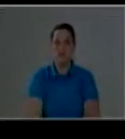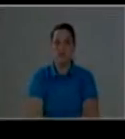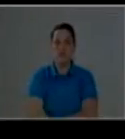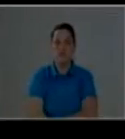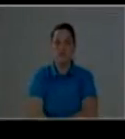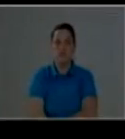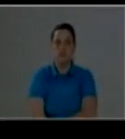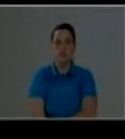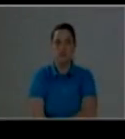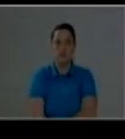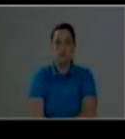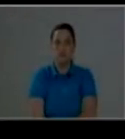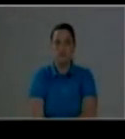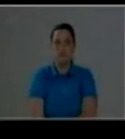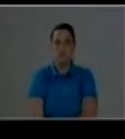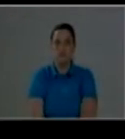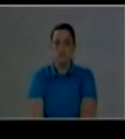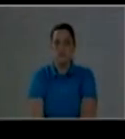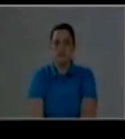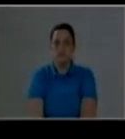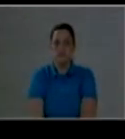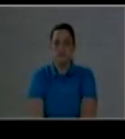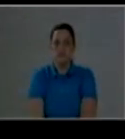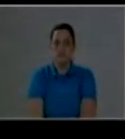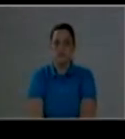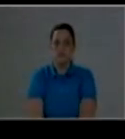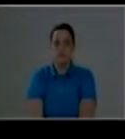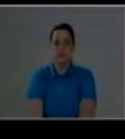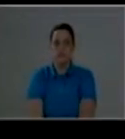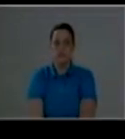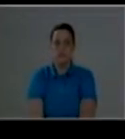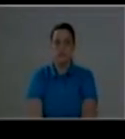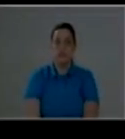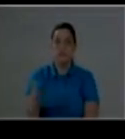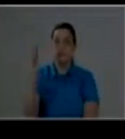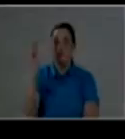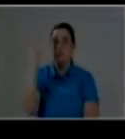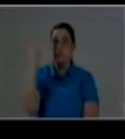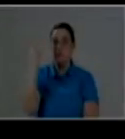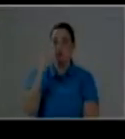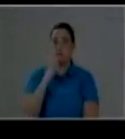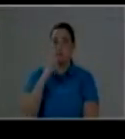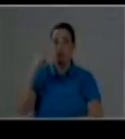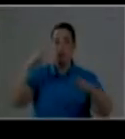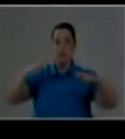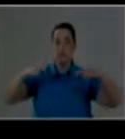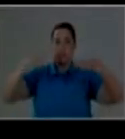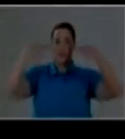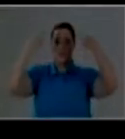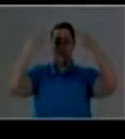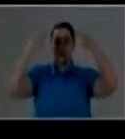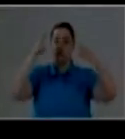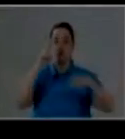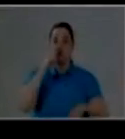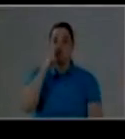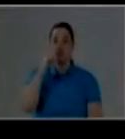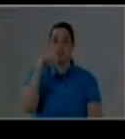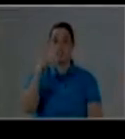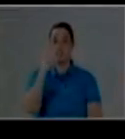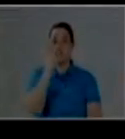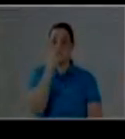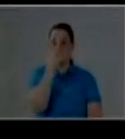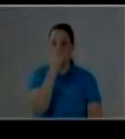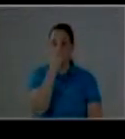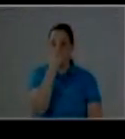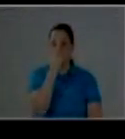veo que me están ayudando ahí para dejarlo bien. Recuperación de la vista a